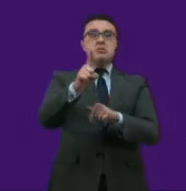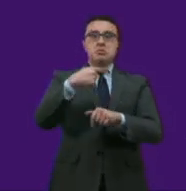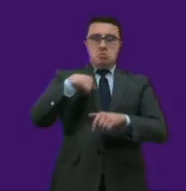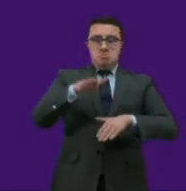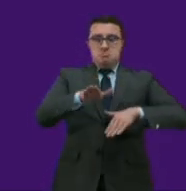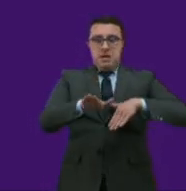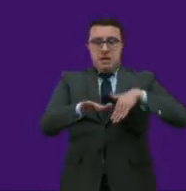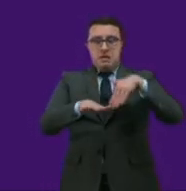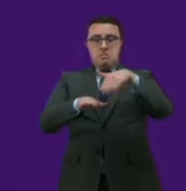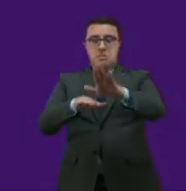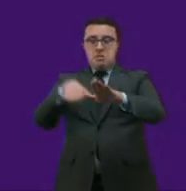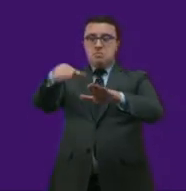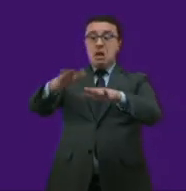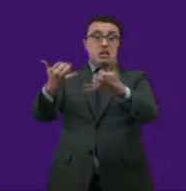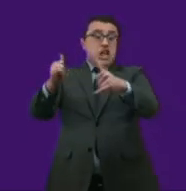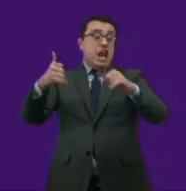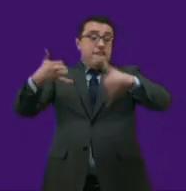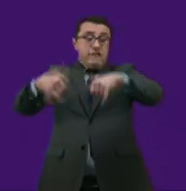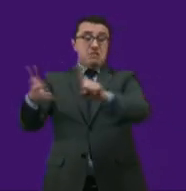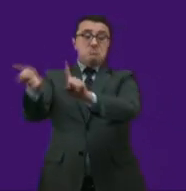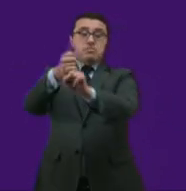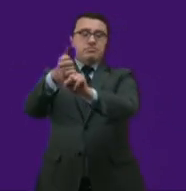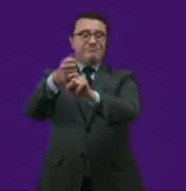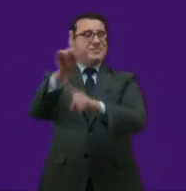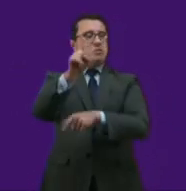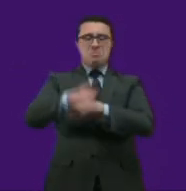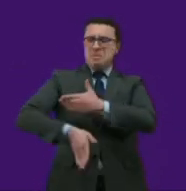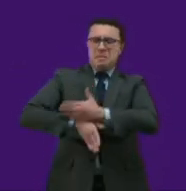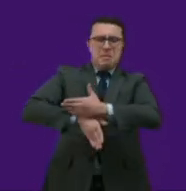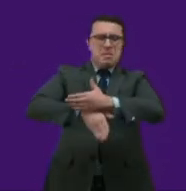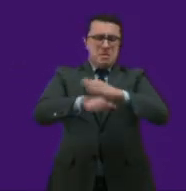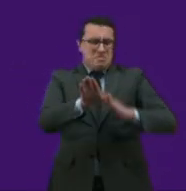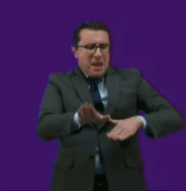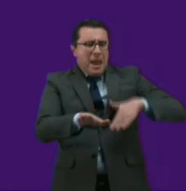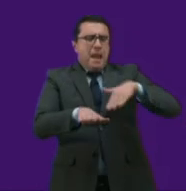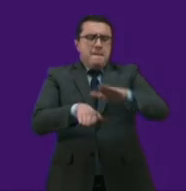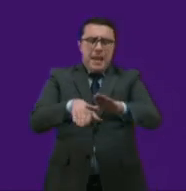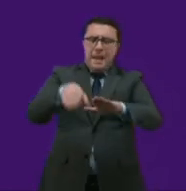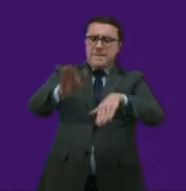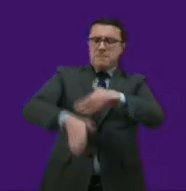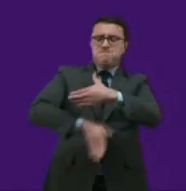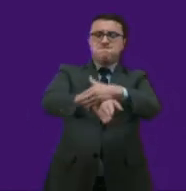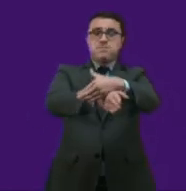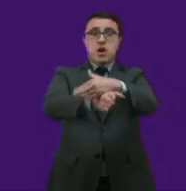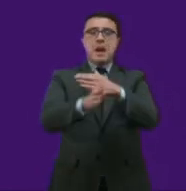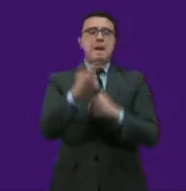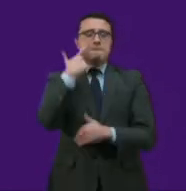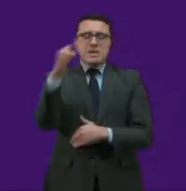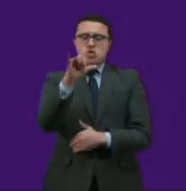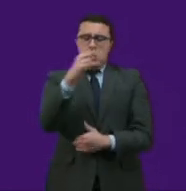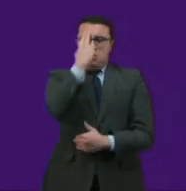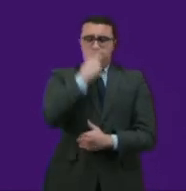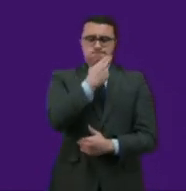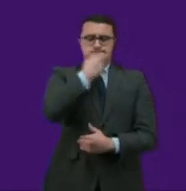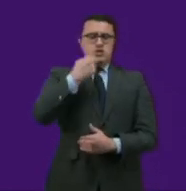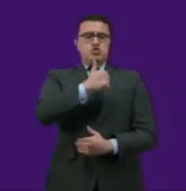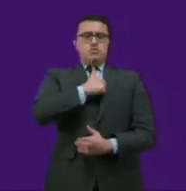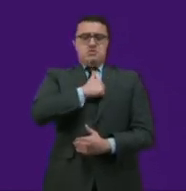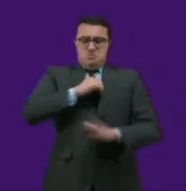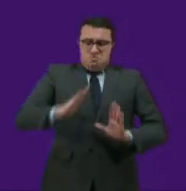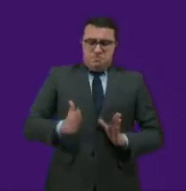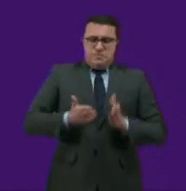y es un compromiso con ustedes volverse mejores cada día de